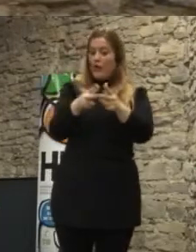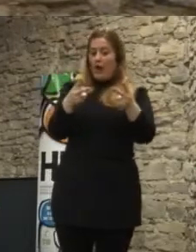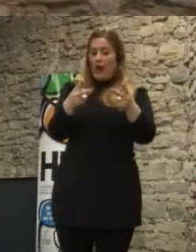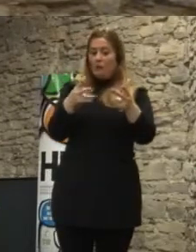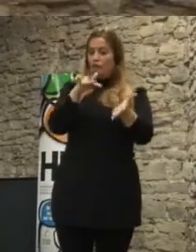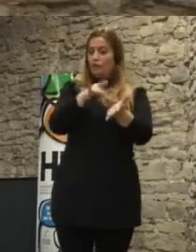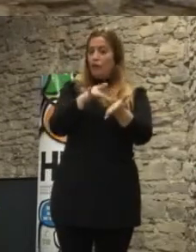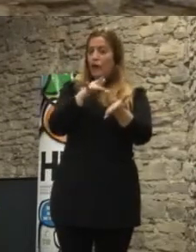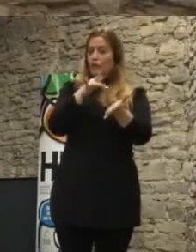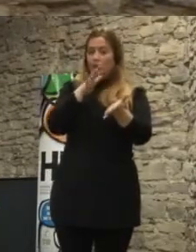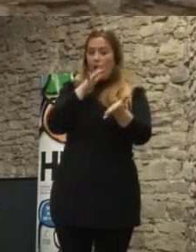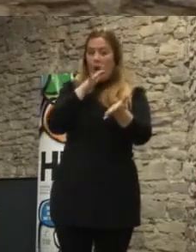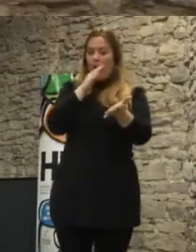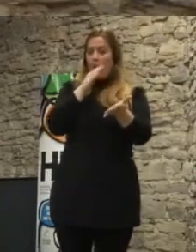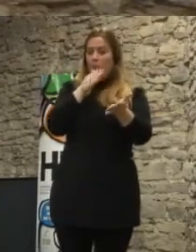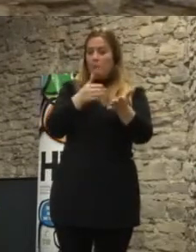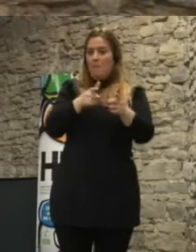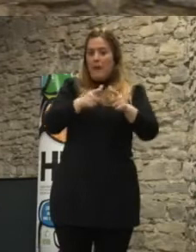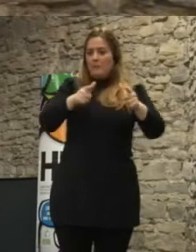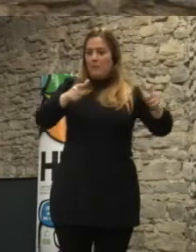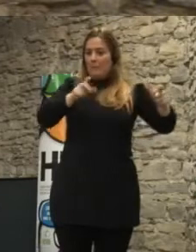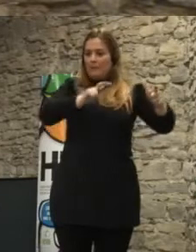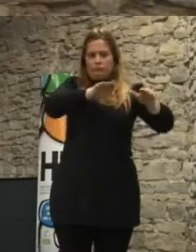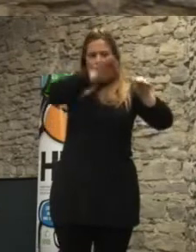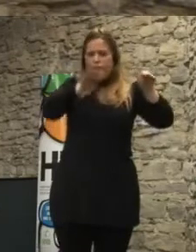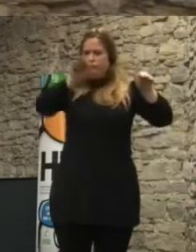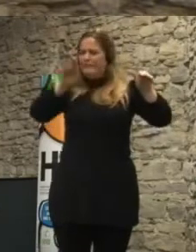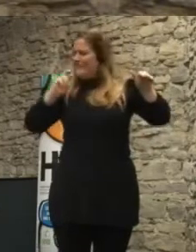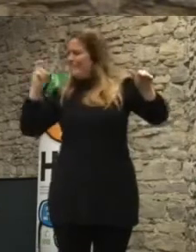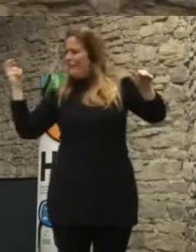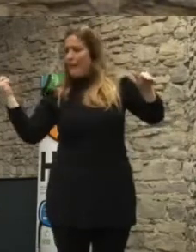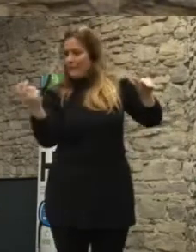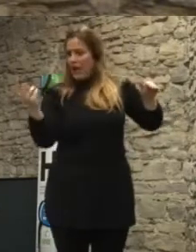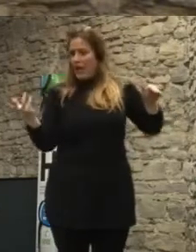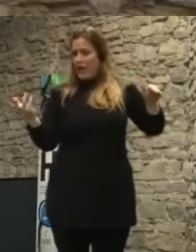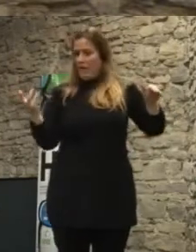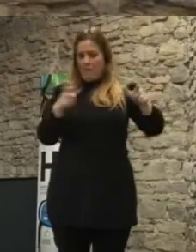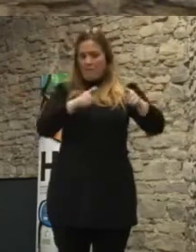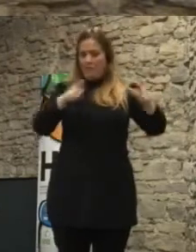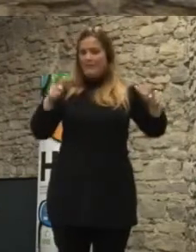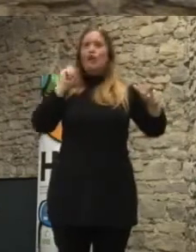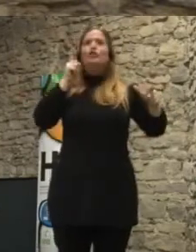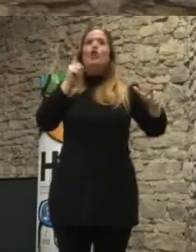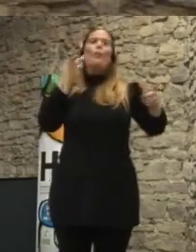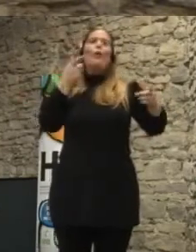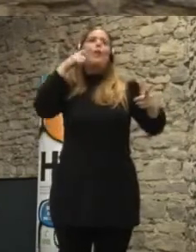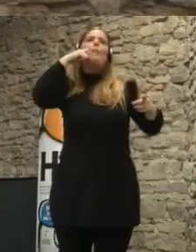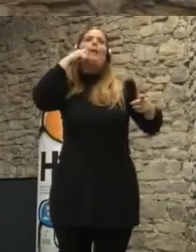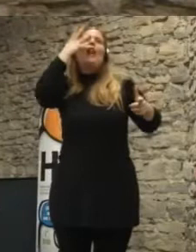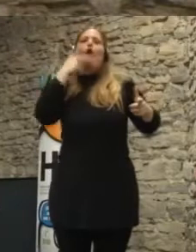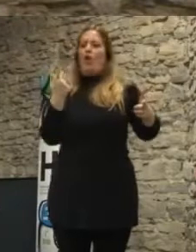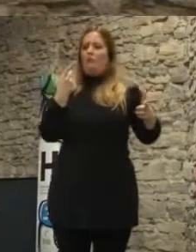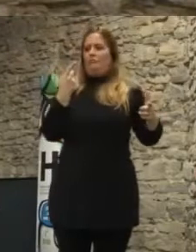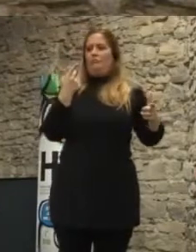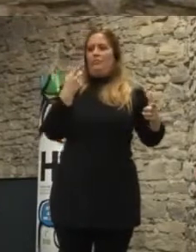sociedad crecientemente diversa. La diversidad no solamente tiene que ver con colores de la piel, ¿no?, que parece que es lo